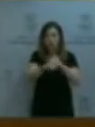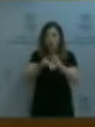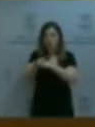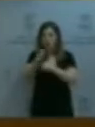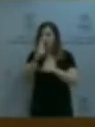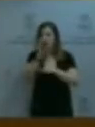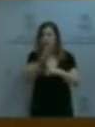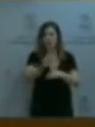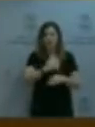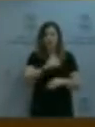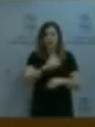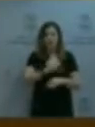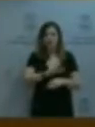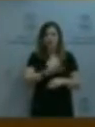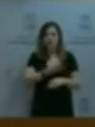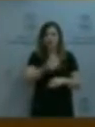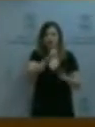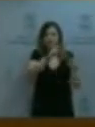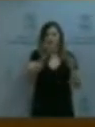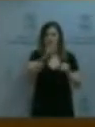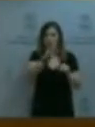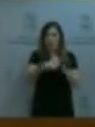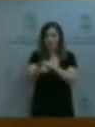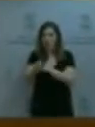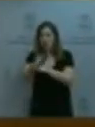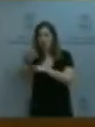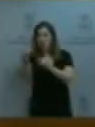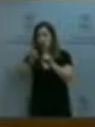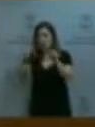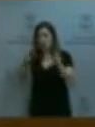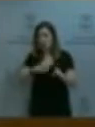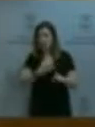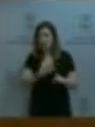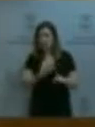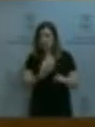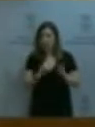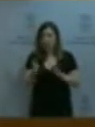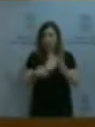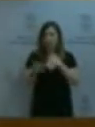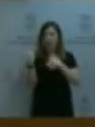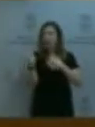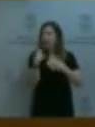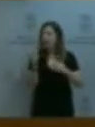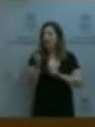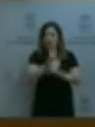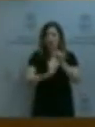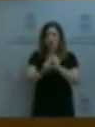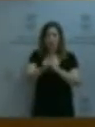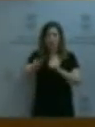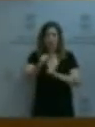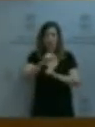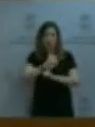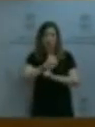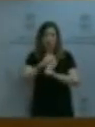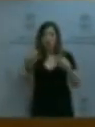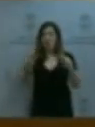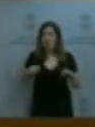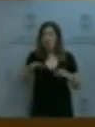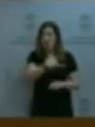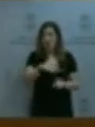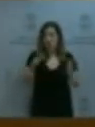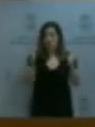Se decía por aquella época de las asociaciones de parados que era algo normal en las cuencas. Para entrar a trabajar hay que